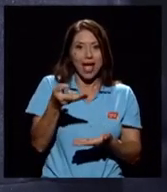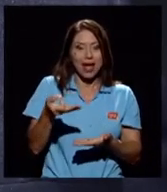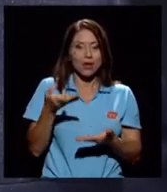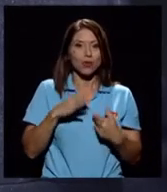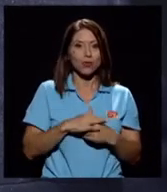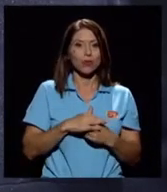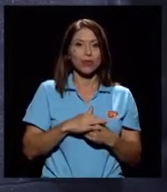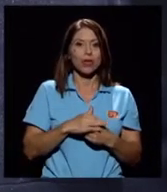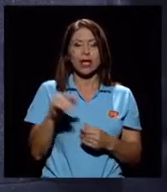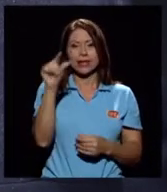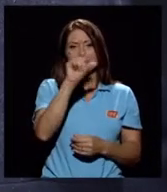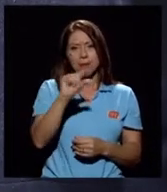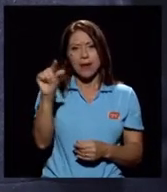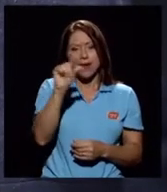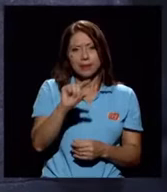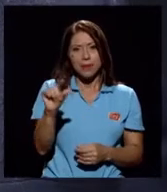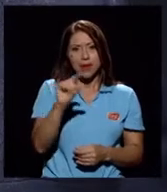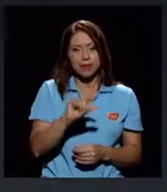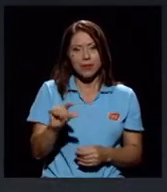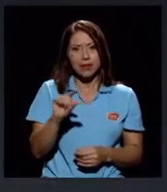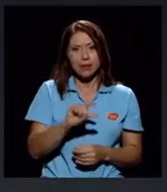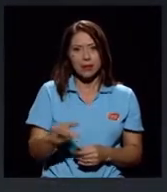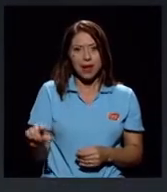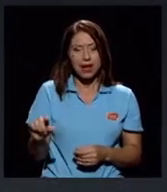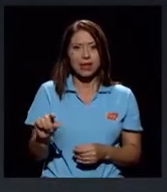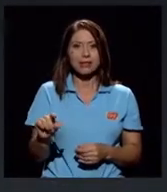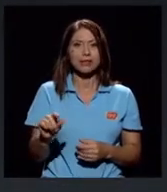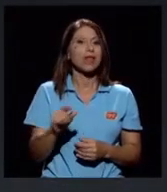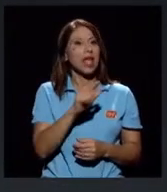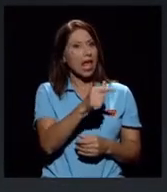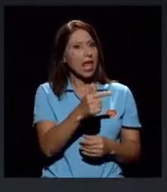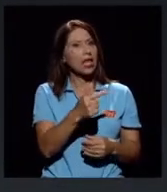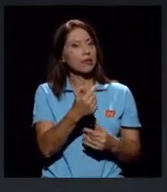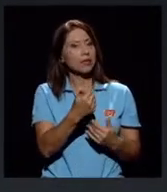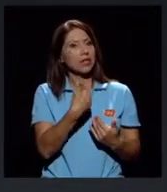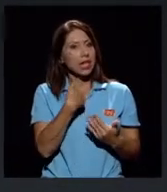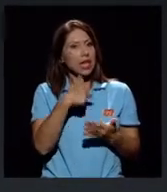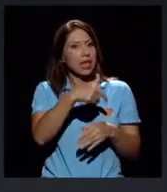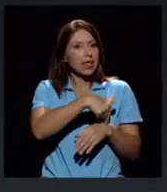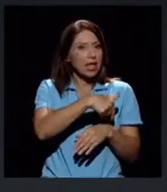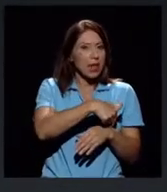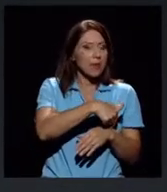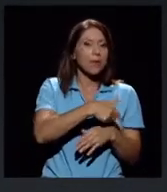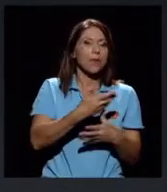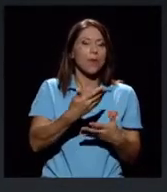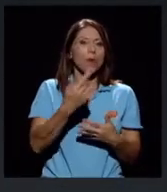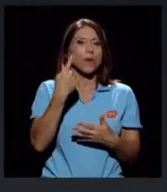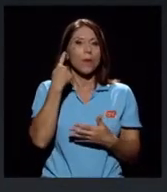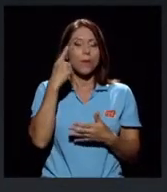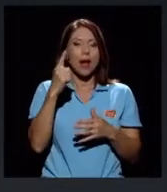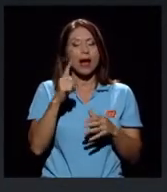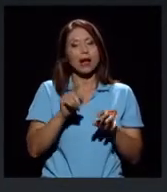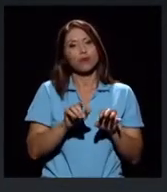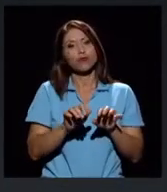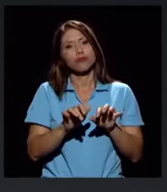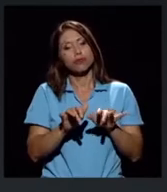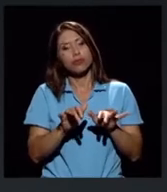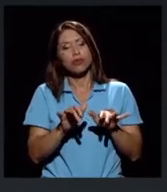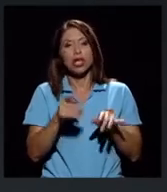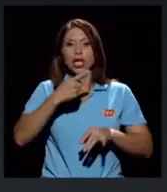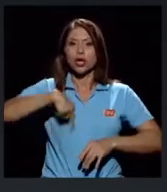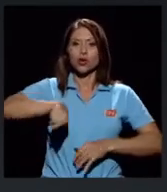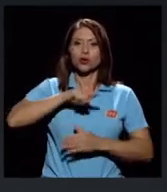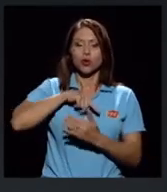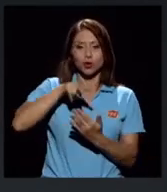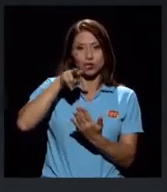todas las semanas se tomen el tiempo y nosotros el disfrute leerlo en